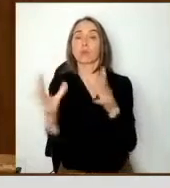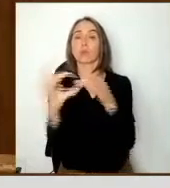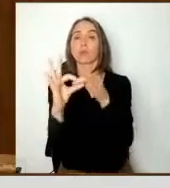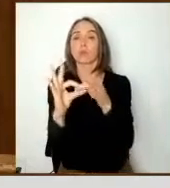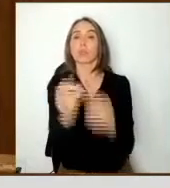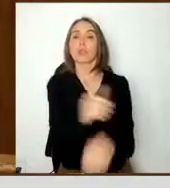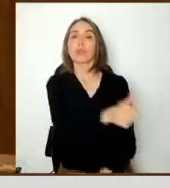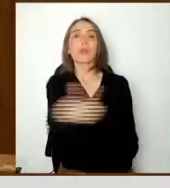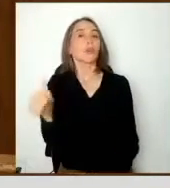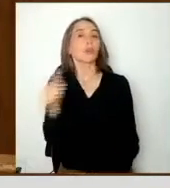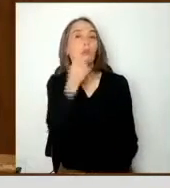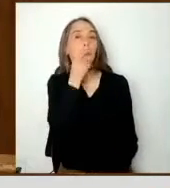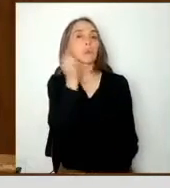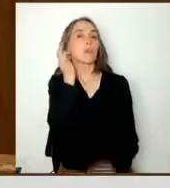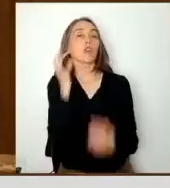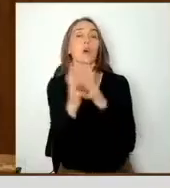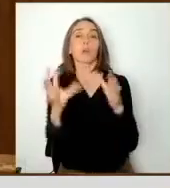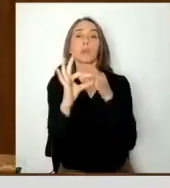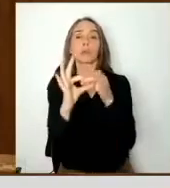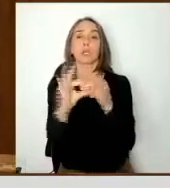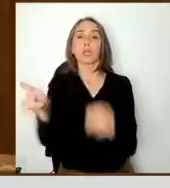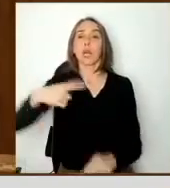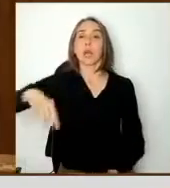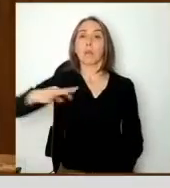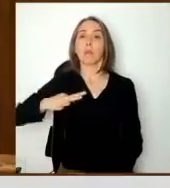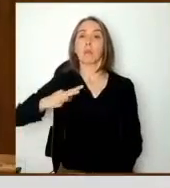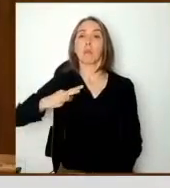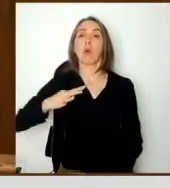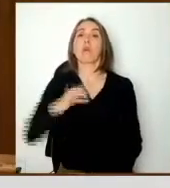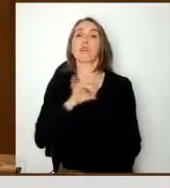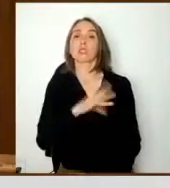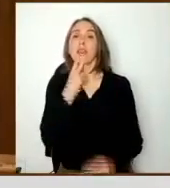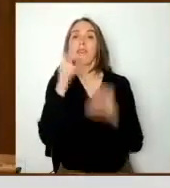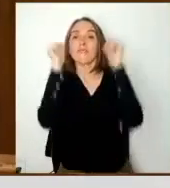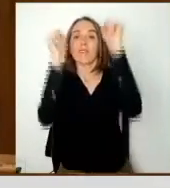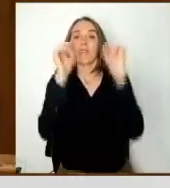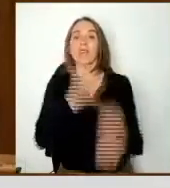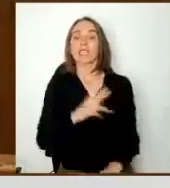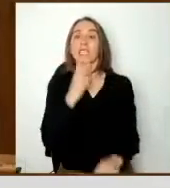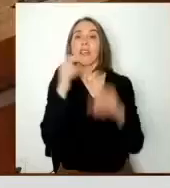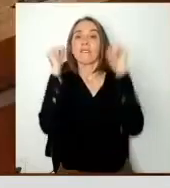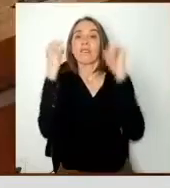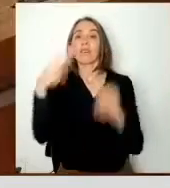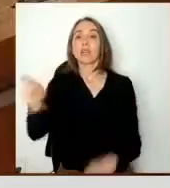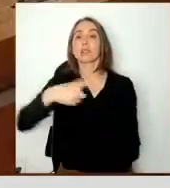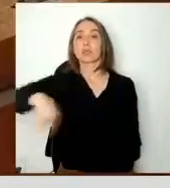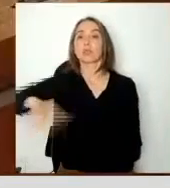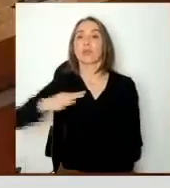todas. Muchas gracias al pueblo de Chile. Que viva Chile y que viva su pueblo.